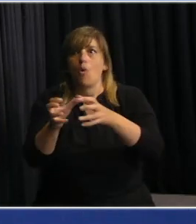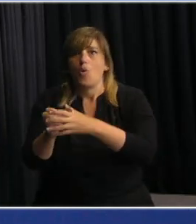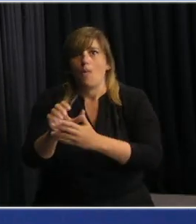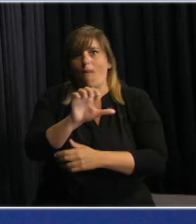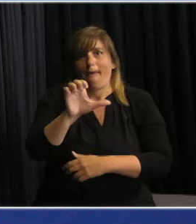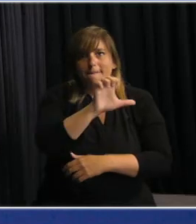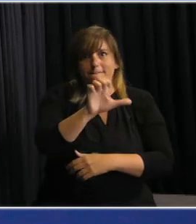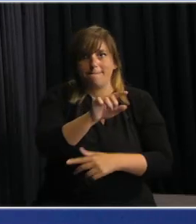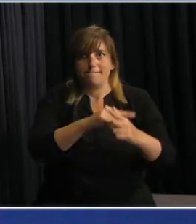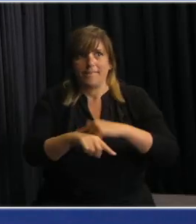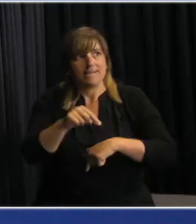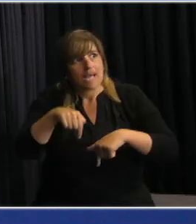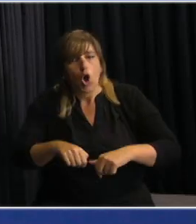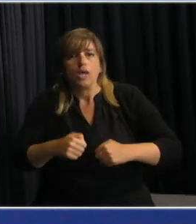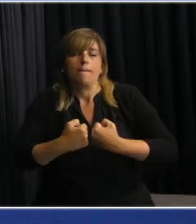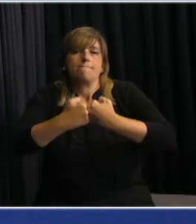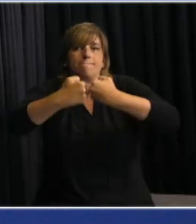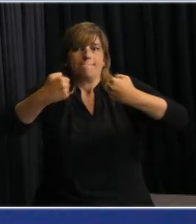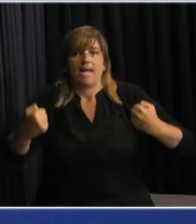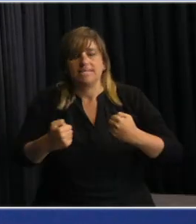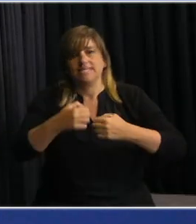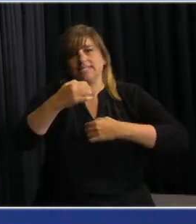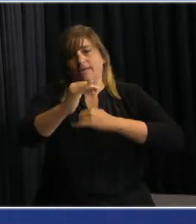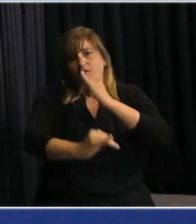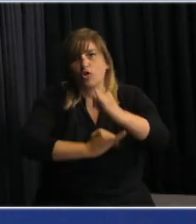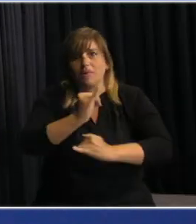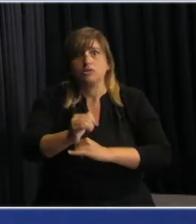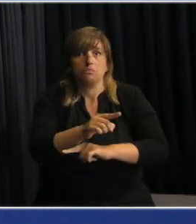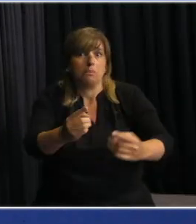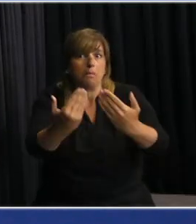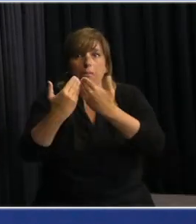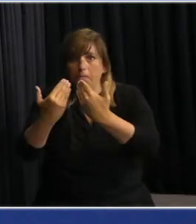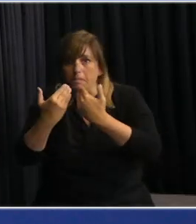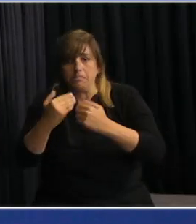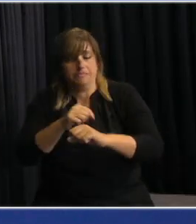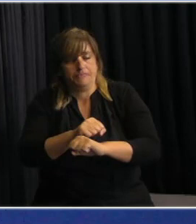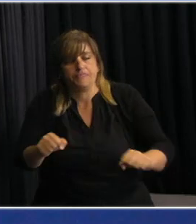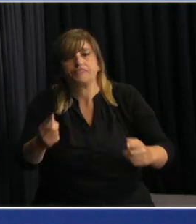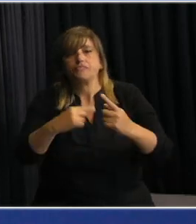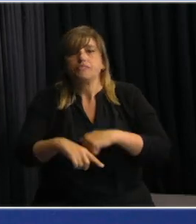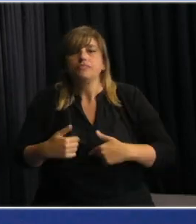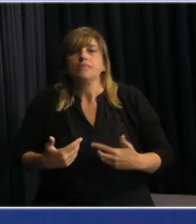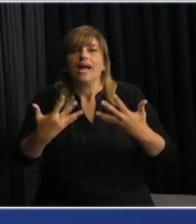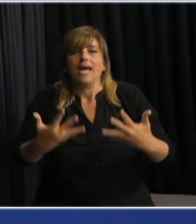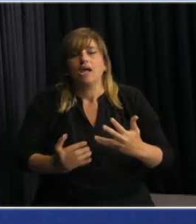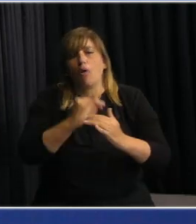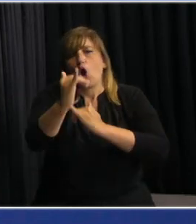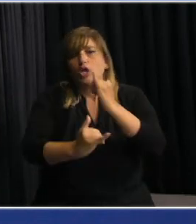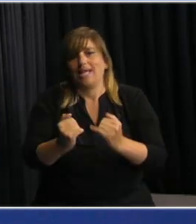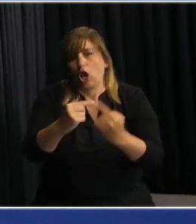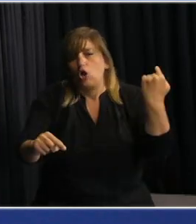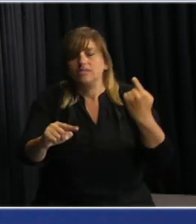a ampliar y estar a disposición de sus preguntas. Y en ese sentido queremos darle algunos datos que nos